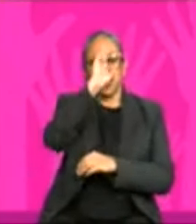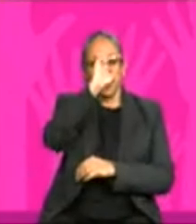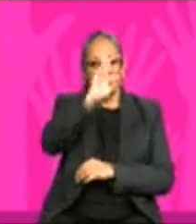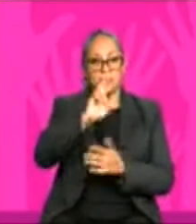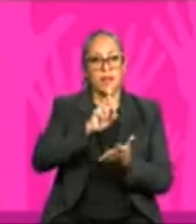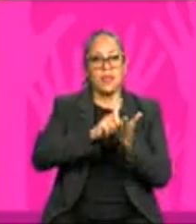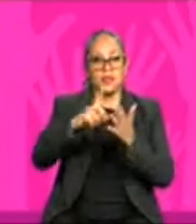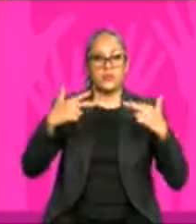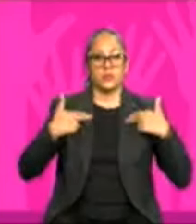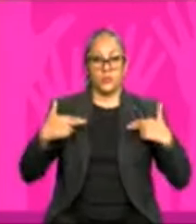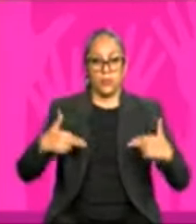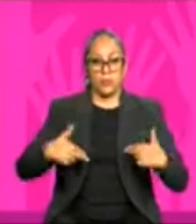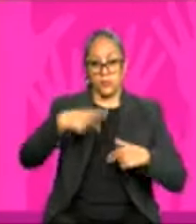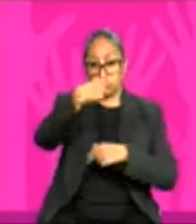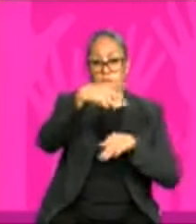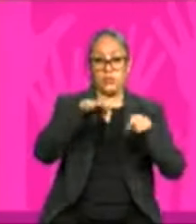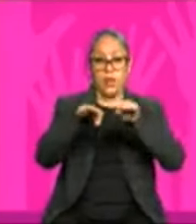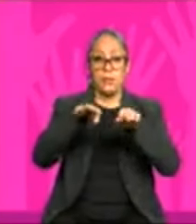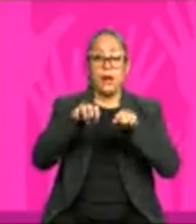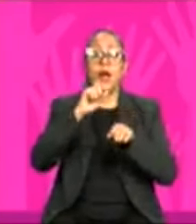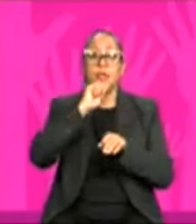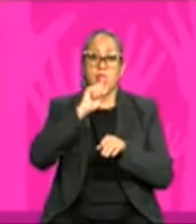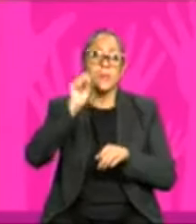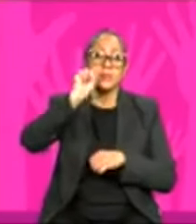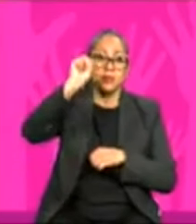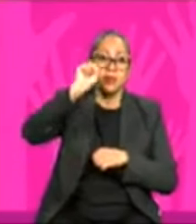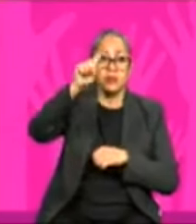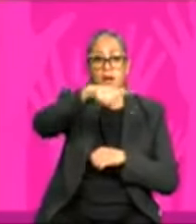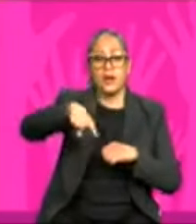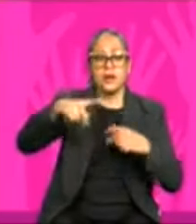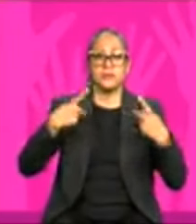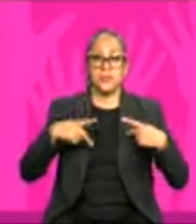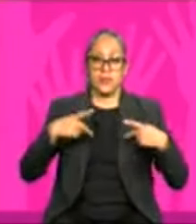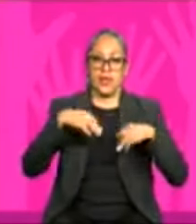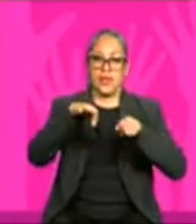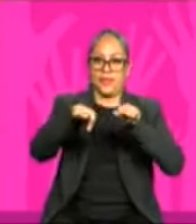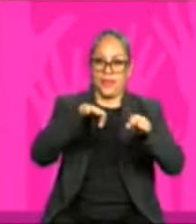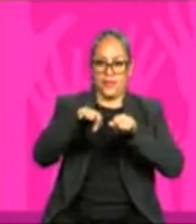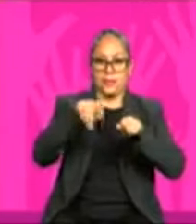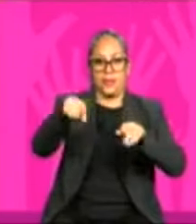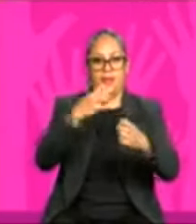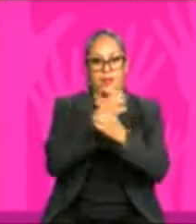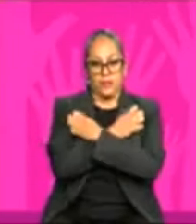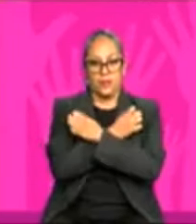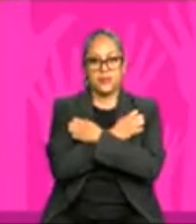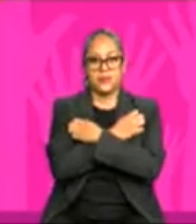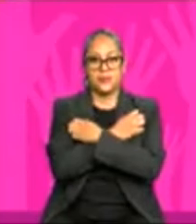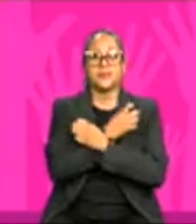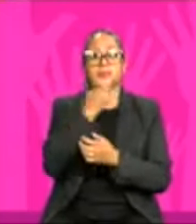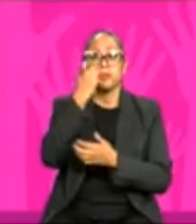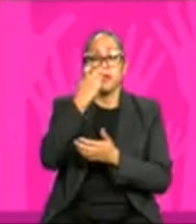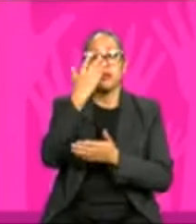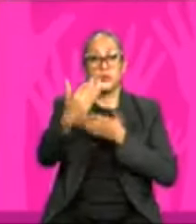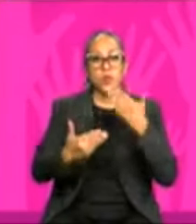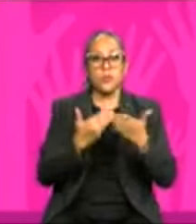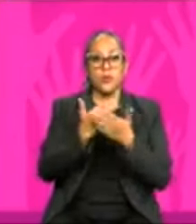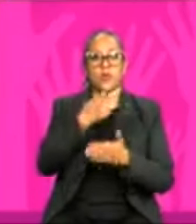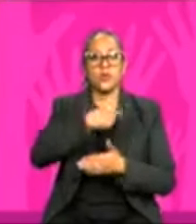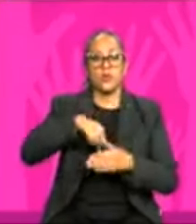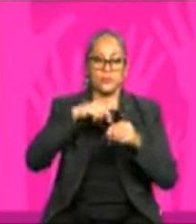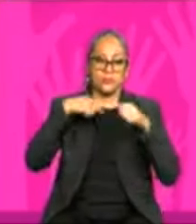derechos humanos y laborales y las conquistas sindicales de los trabajadores de la educación. Esta es la propuesta que